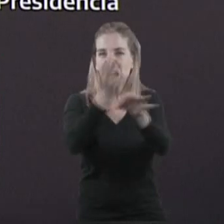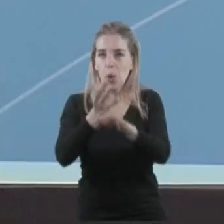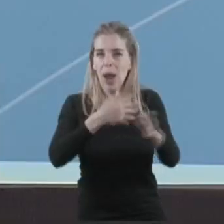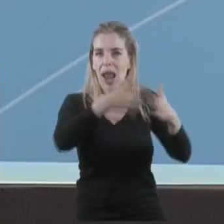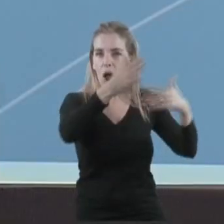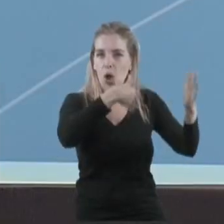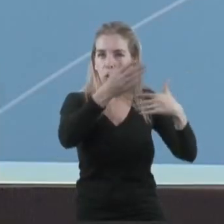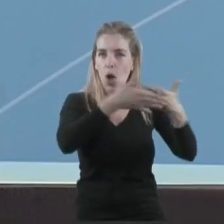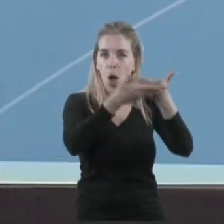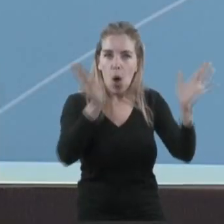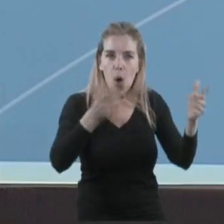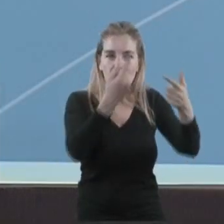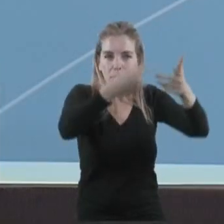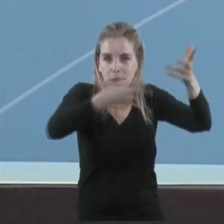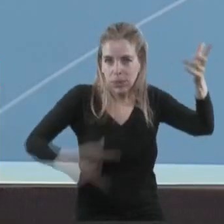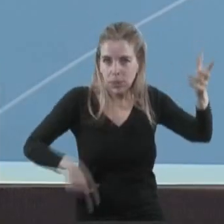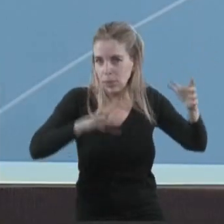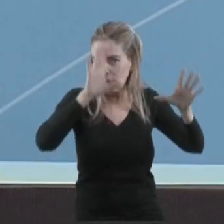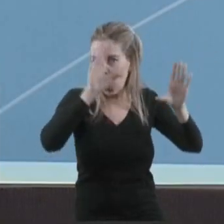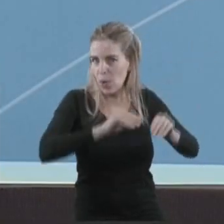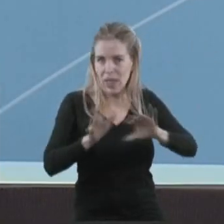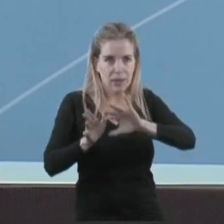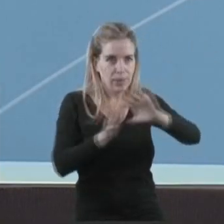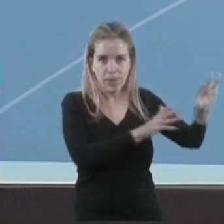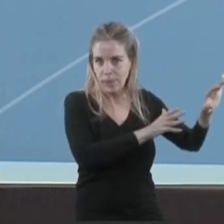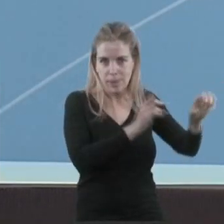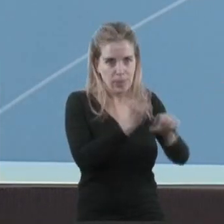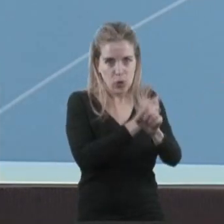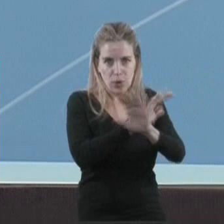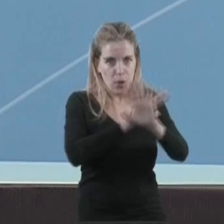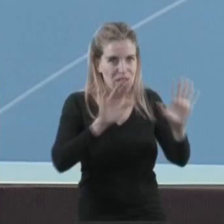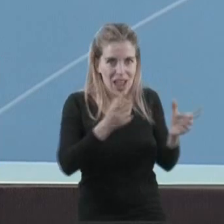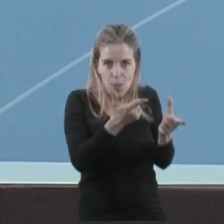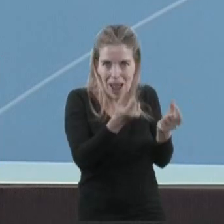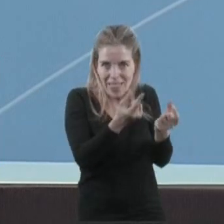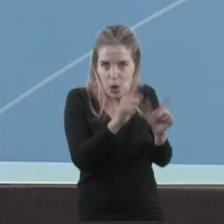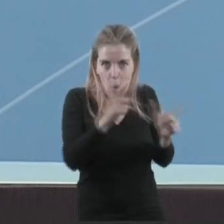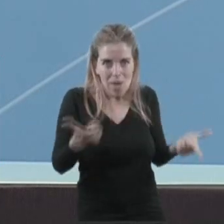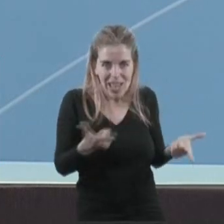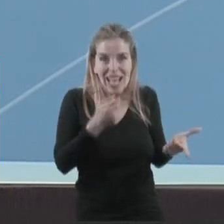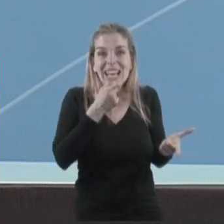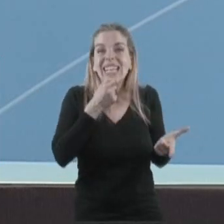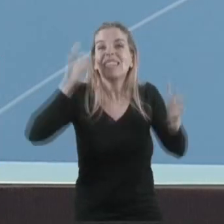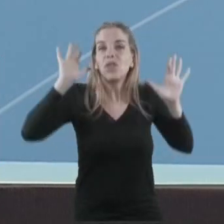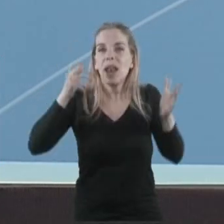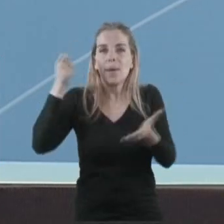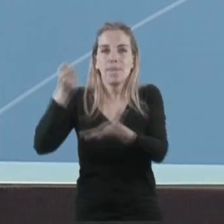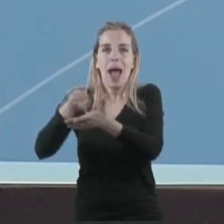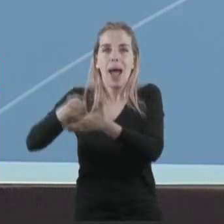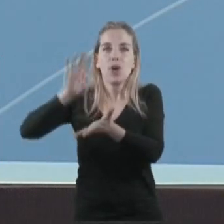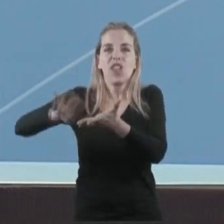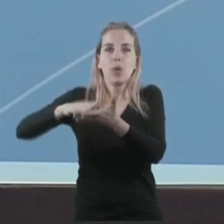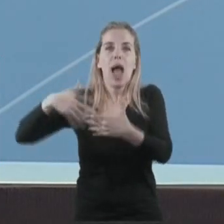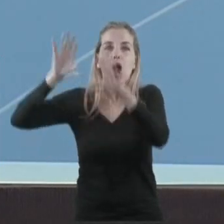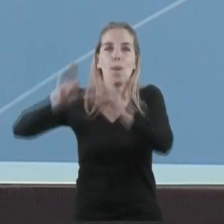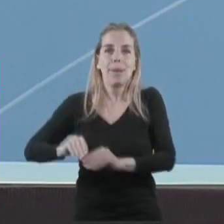infantes, olvidémonos de todo eso. Significaría también, por ejemplo, que habría que hacer, ahora sí, un